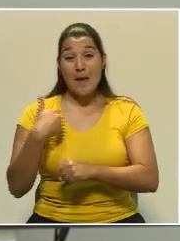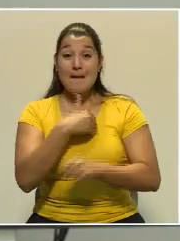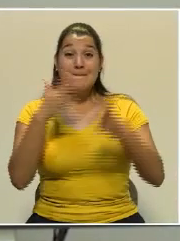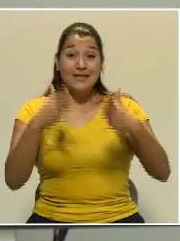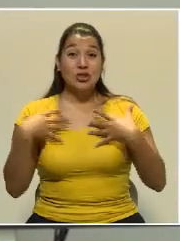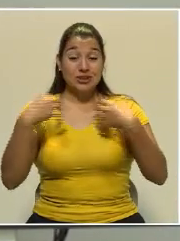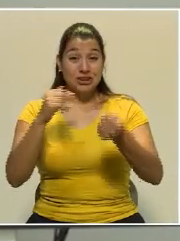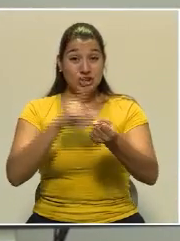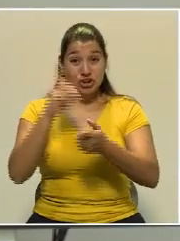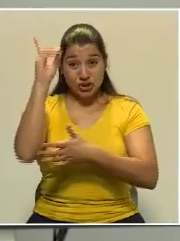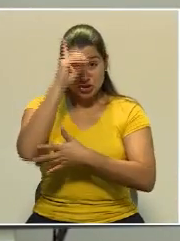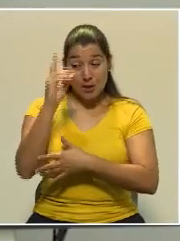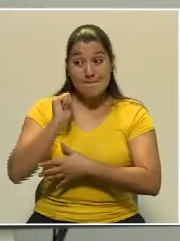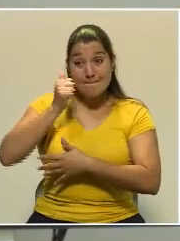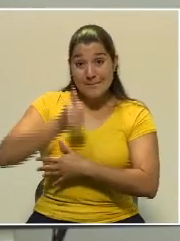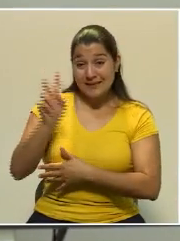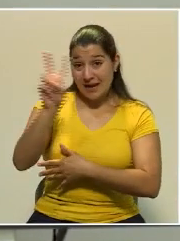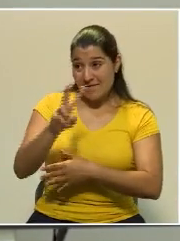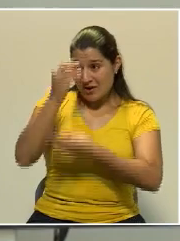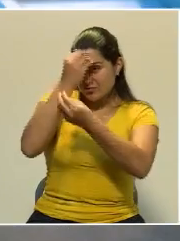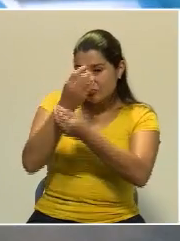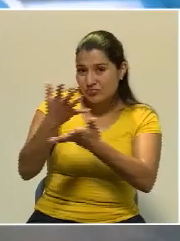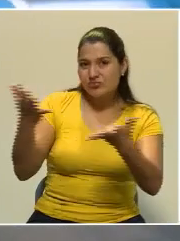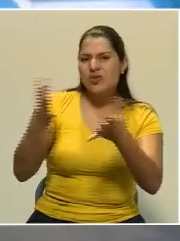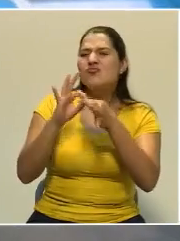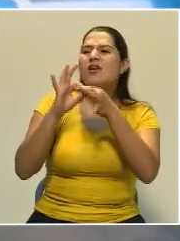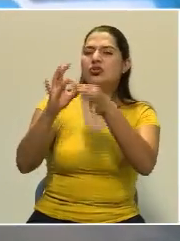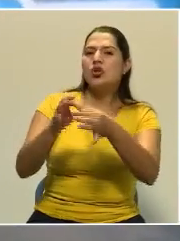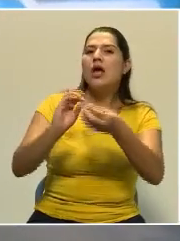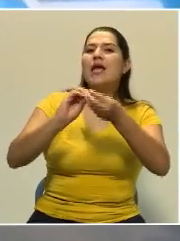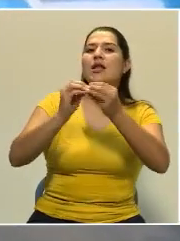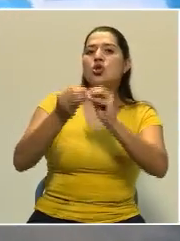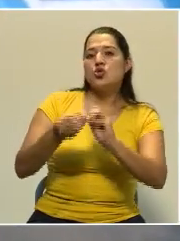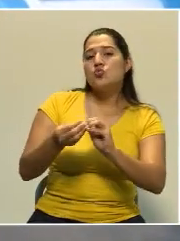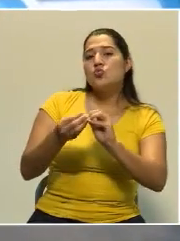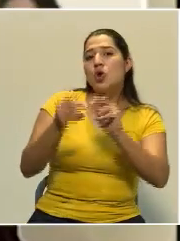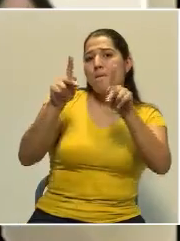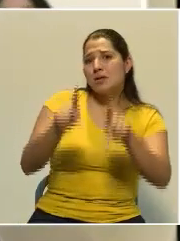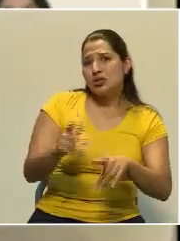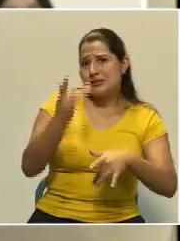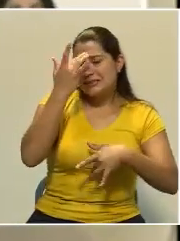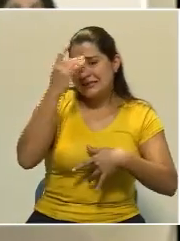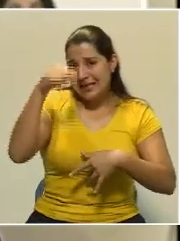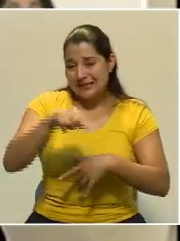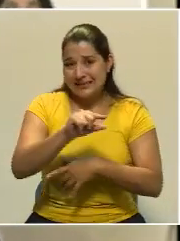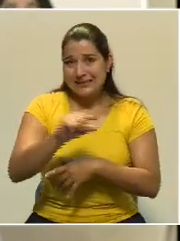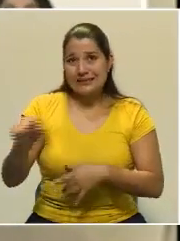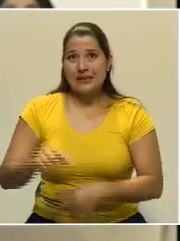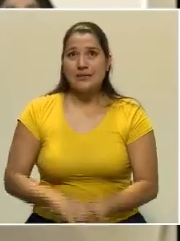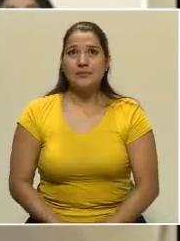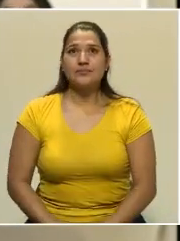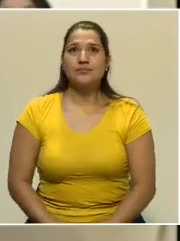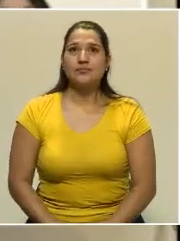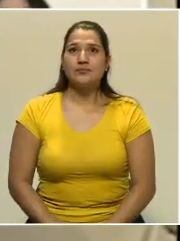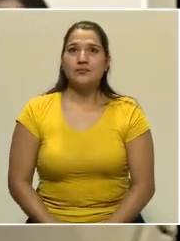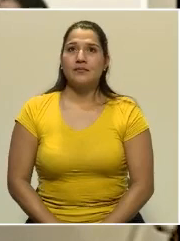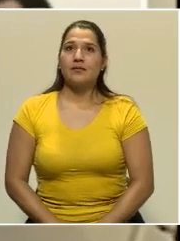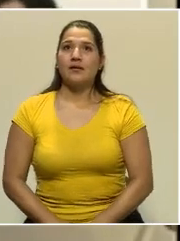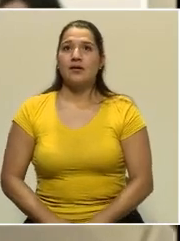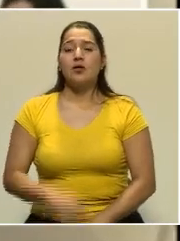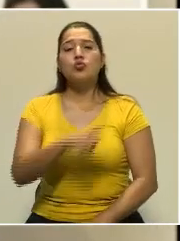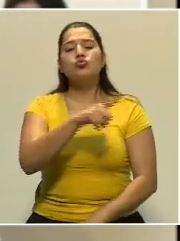este viernes se brindará más información sobre el comportamiento de los casos de esta semana. Respecto al comportamiento de los casos de los últimos